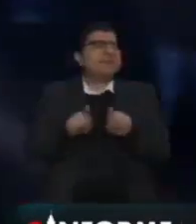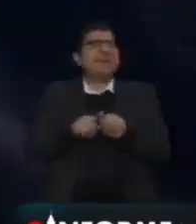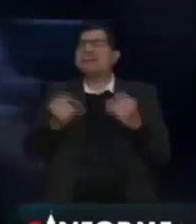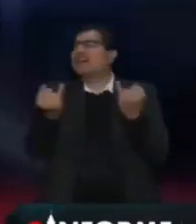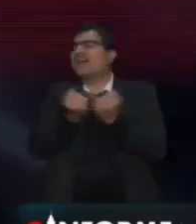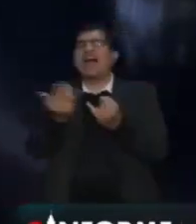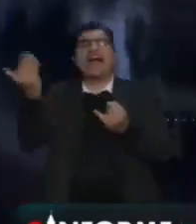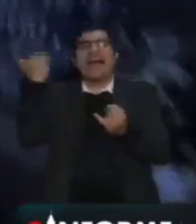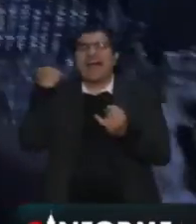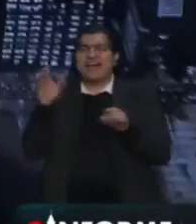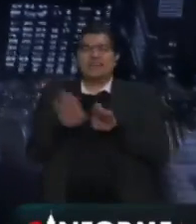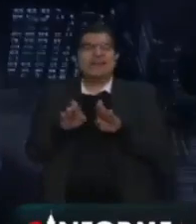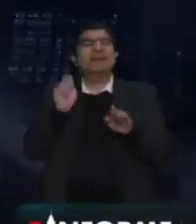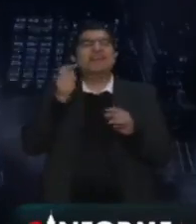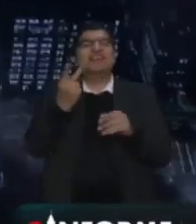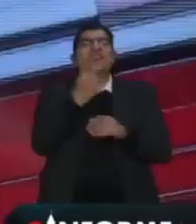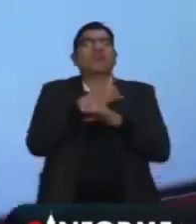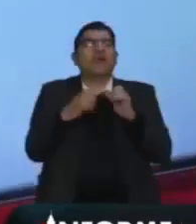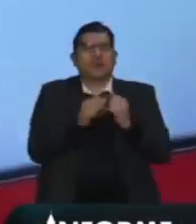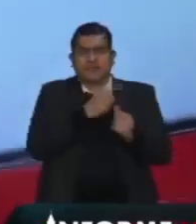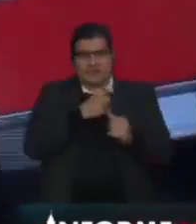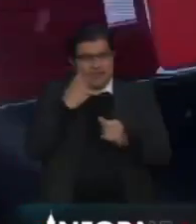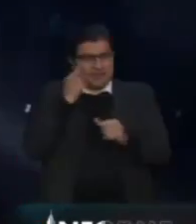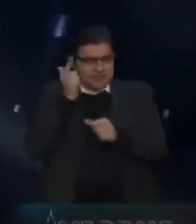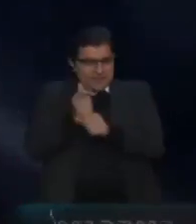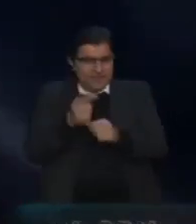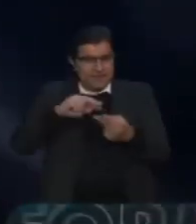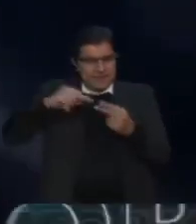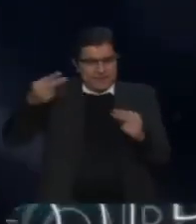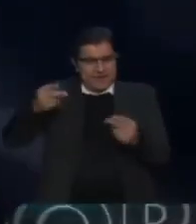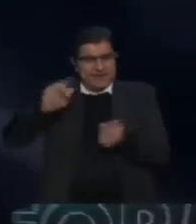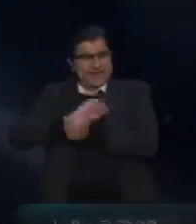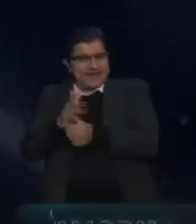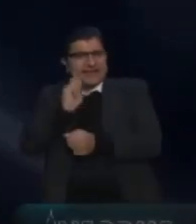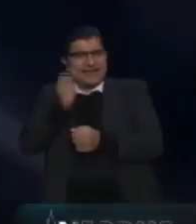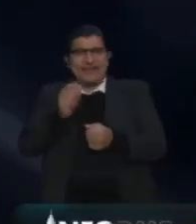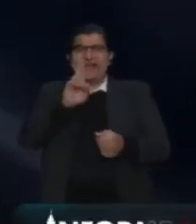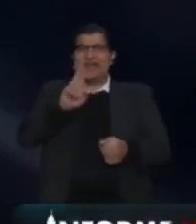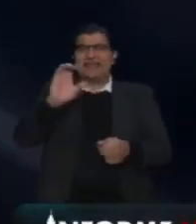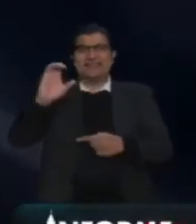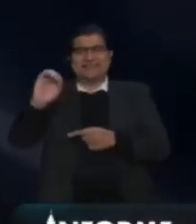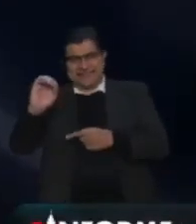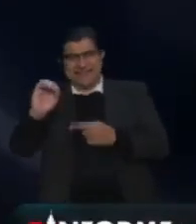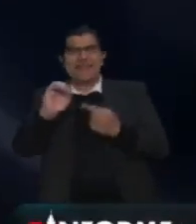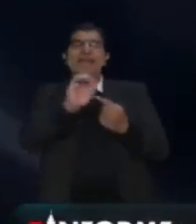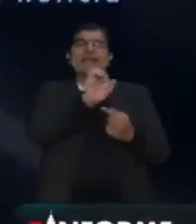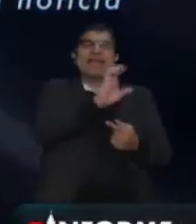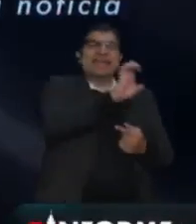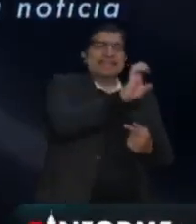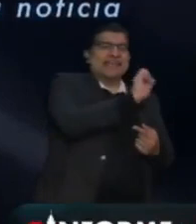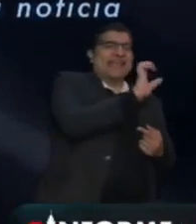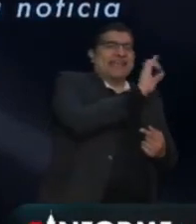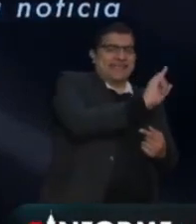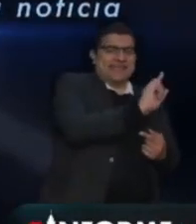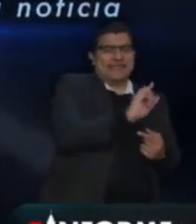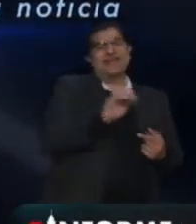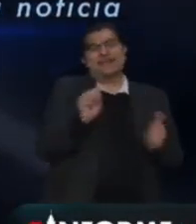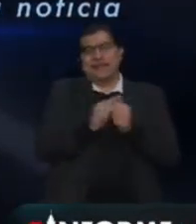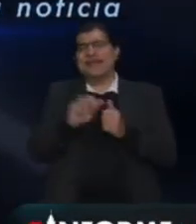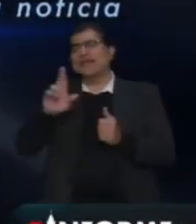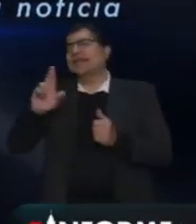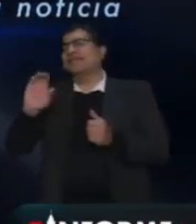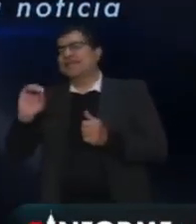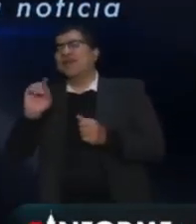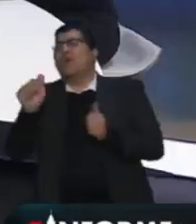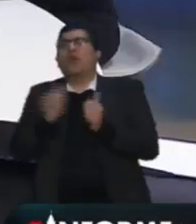visto. ¿Cuáles son las dos cosas que nosotros tenemos que observar en un virus? Hay una cosa que se llama R0 y el SI. El R0 es cuántas personas